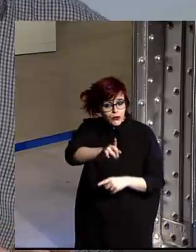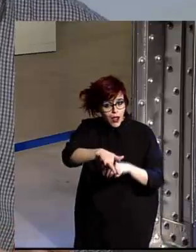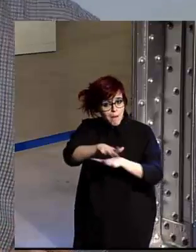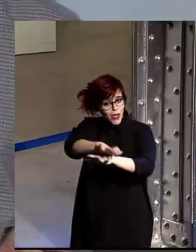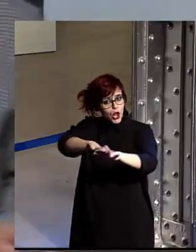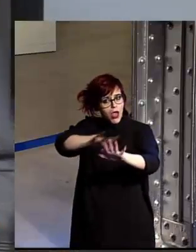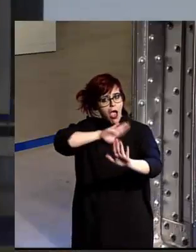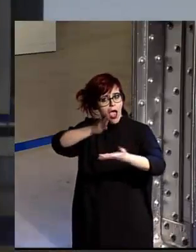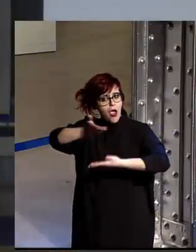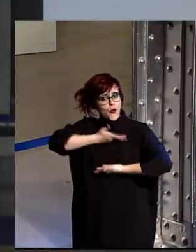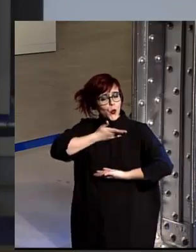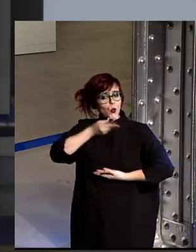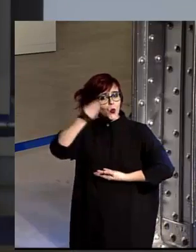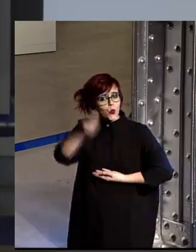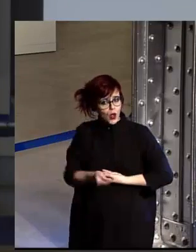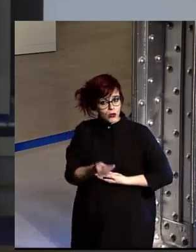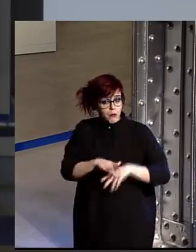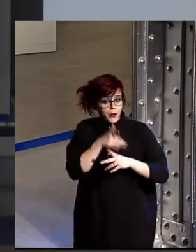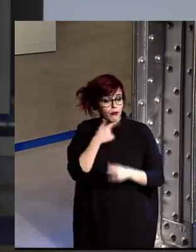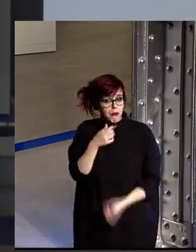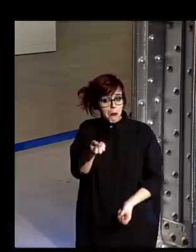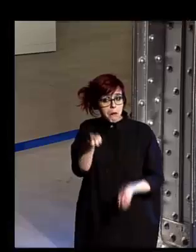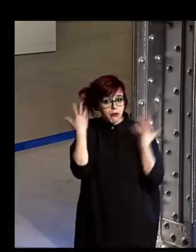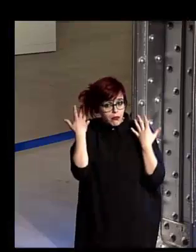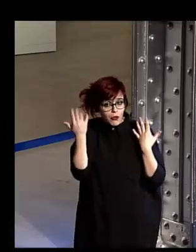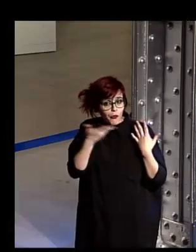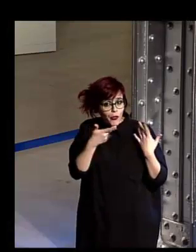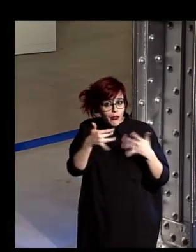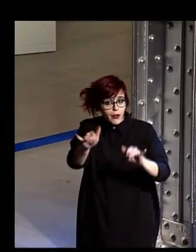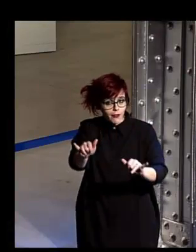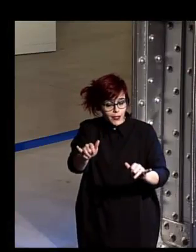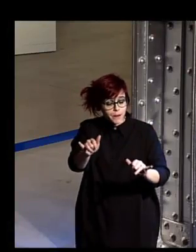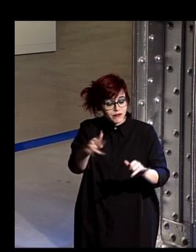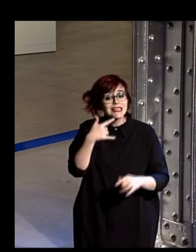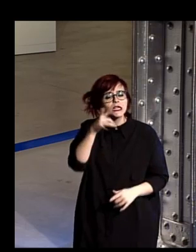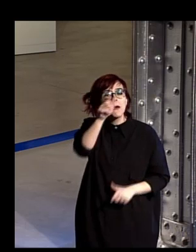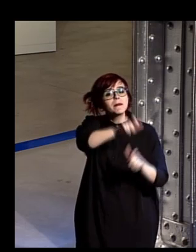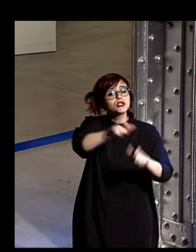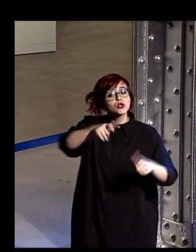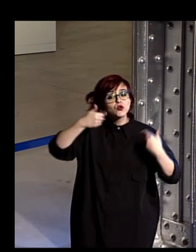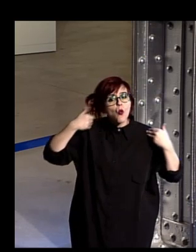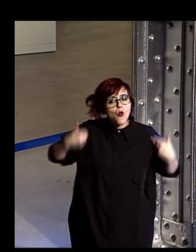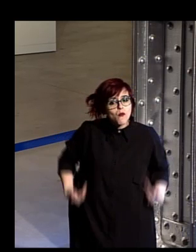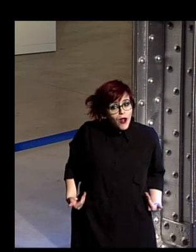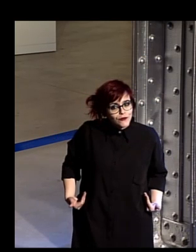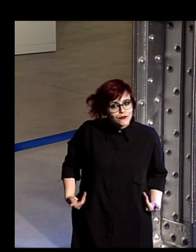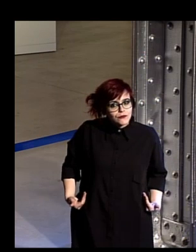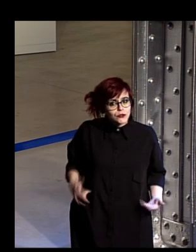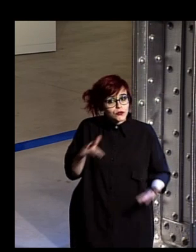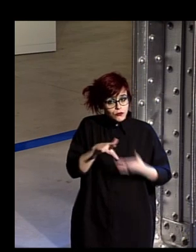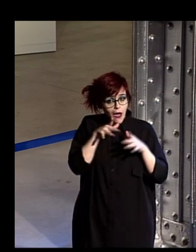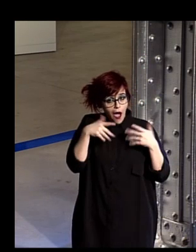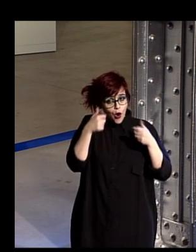son buenos para nosotros. Lo que pasa es que nunca oiremos hablar de ellos. Y sí, los humanos existimos y somos como somos gracias a los